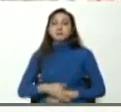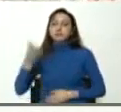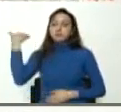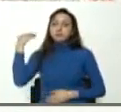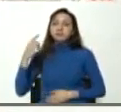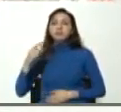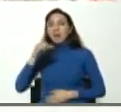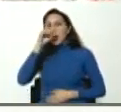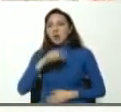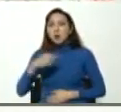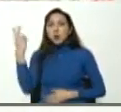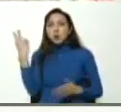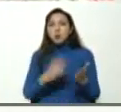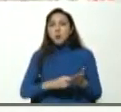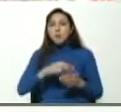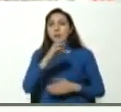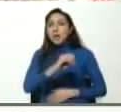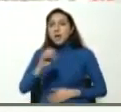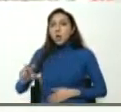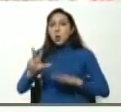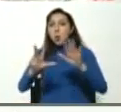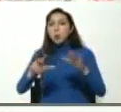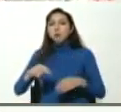2008 noviembre